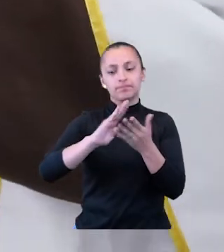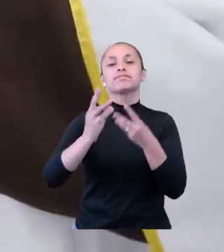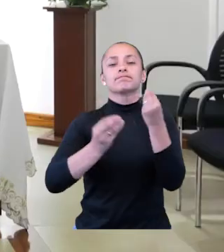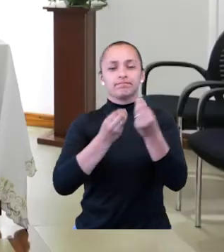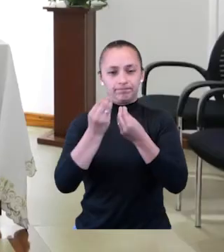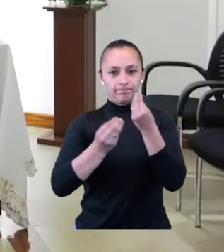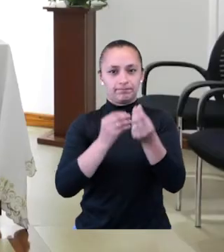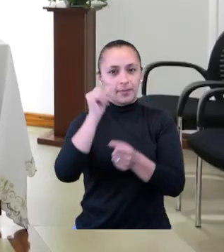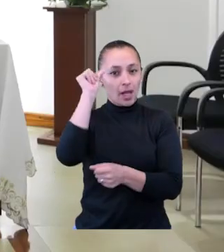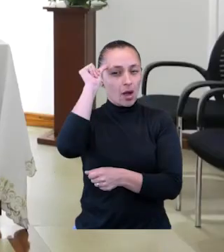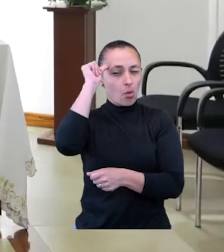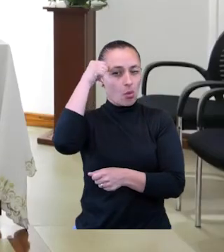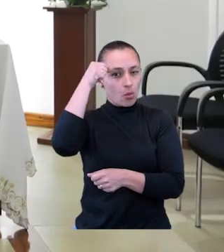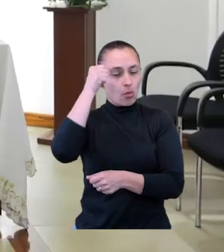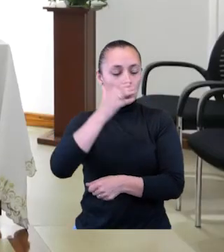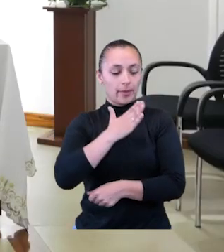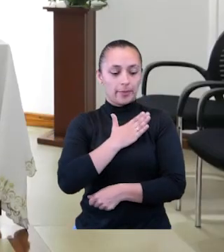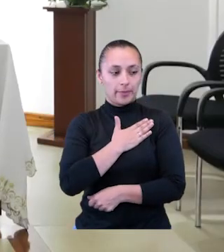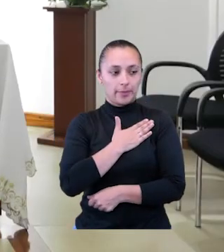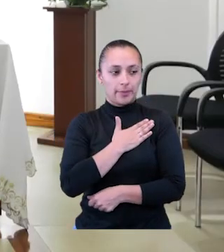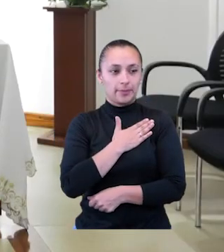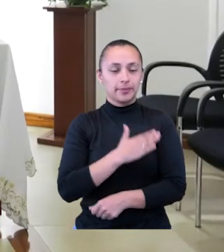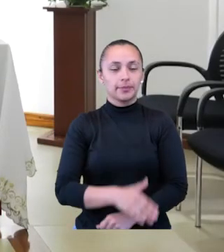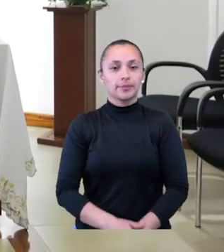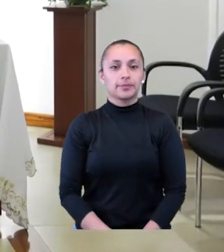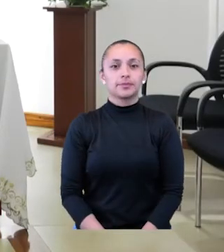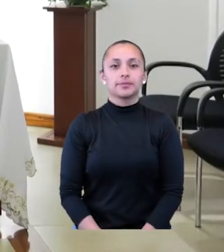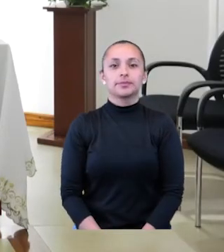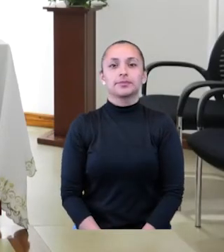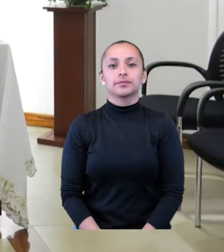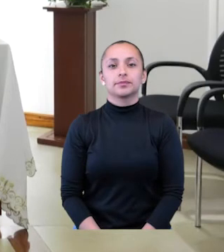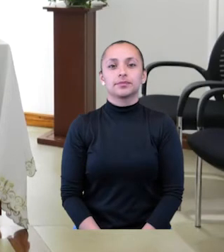esto en memoria mía